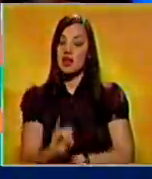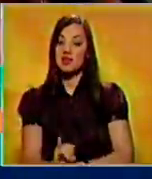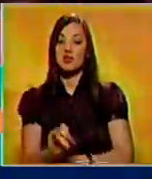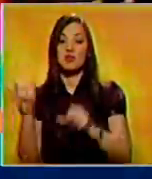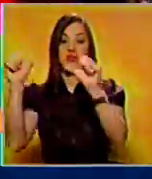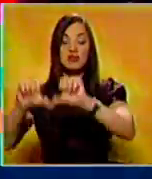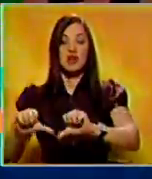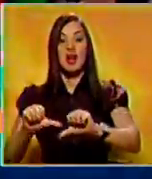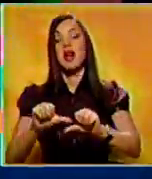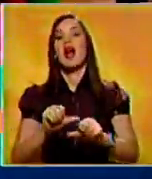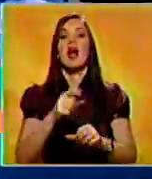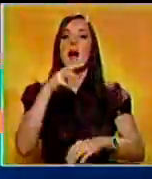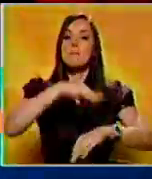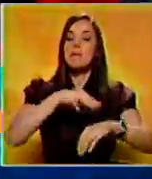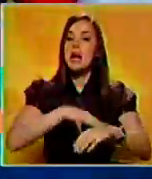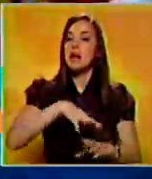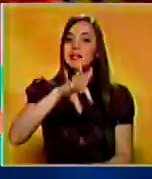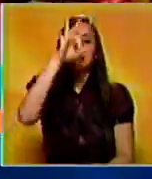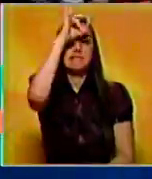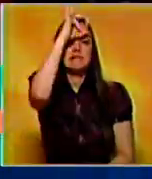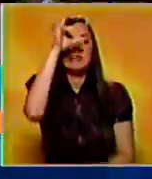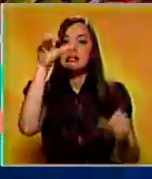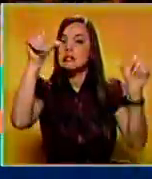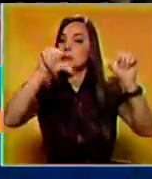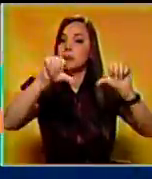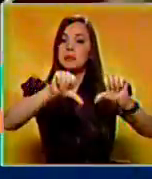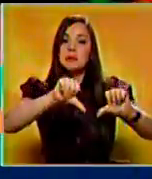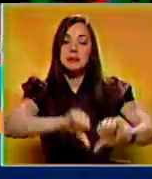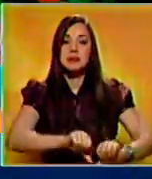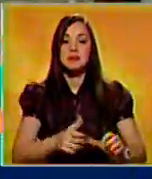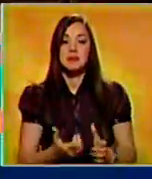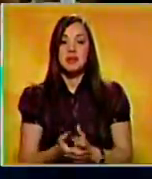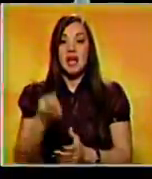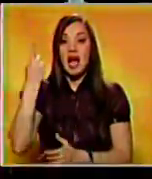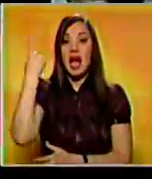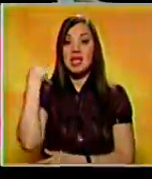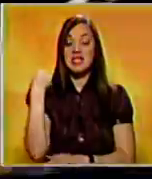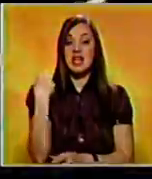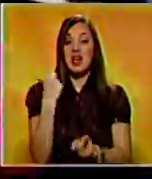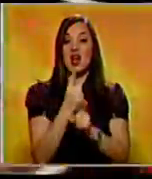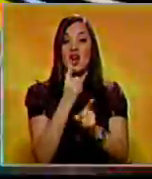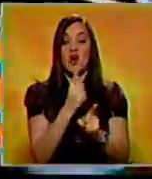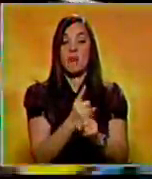Panteras de Miranda sigue sin conocer la victoria en esta temporada. Cayó ayer ante Bucaneros de La Guaira